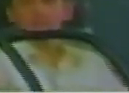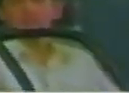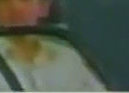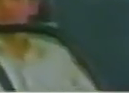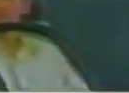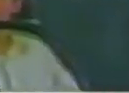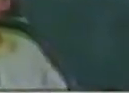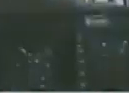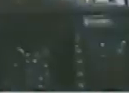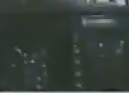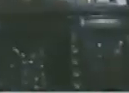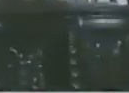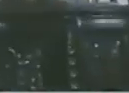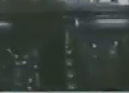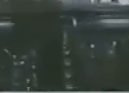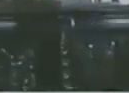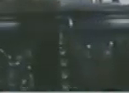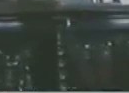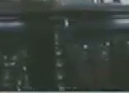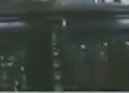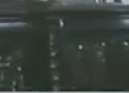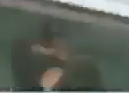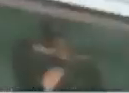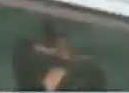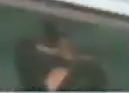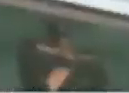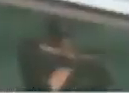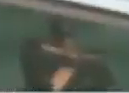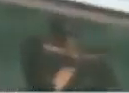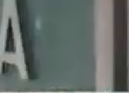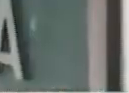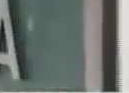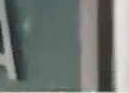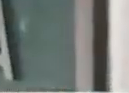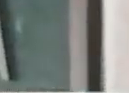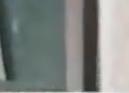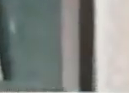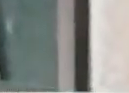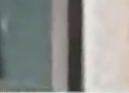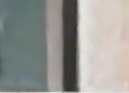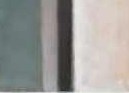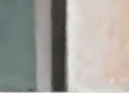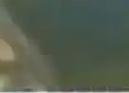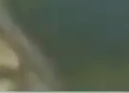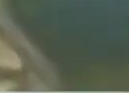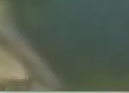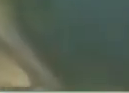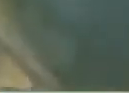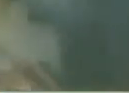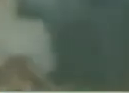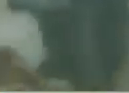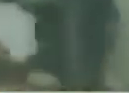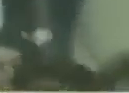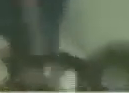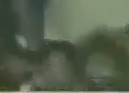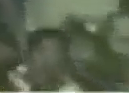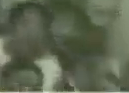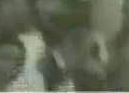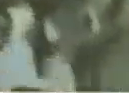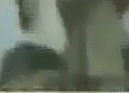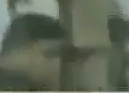momento histórico y expresaba en una conferencia magistral en la Universidad de La Habana el ideario del libertador Simón Bolívar, que más tarde